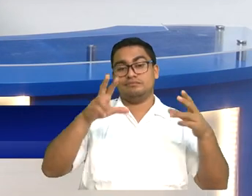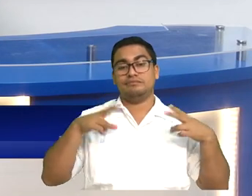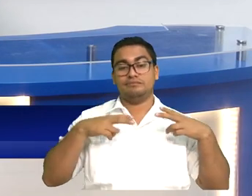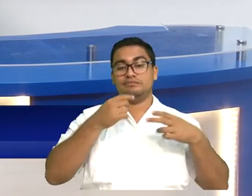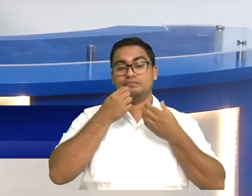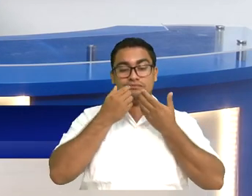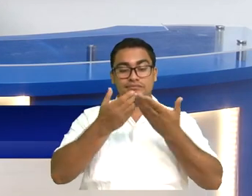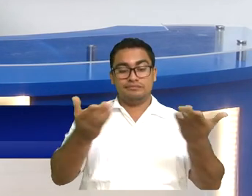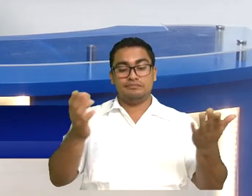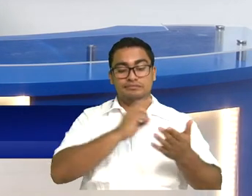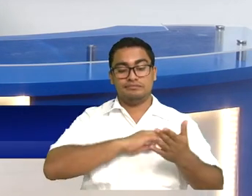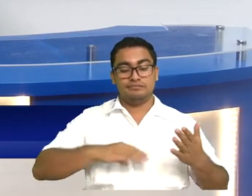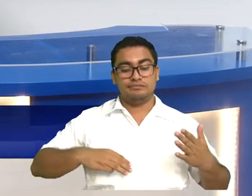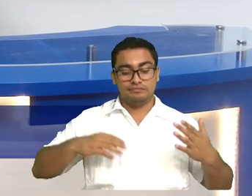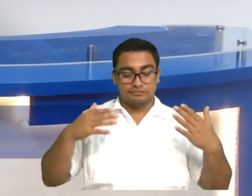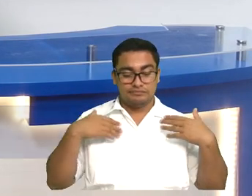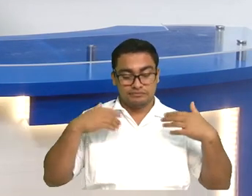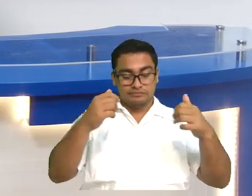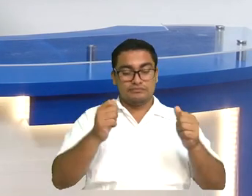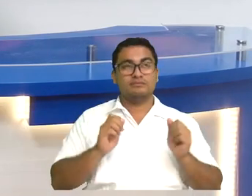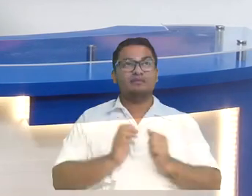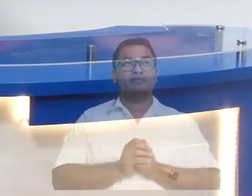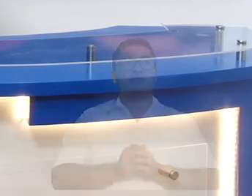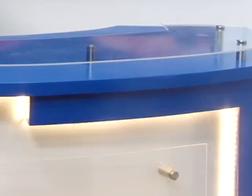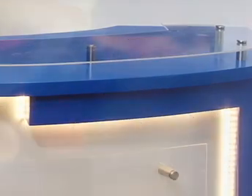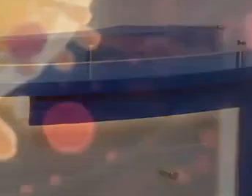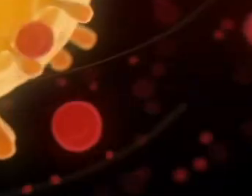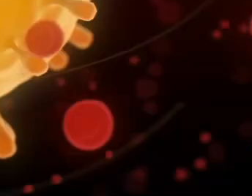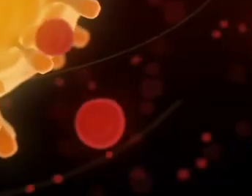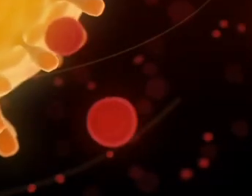lo informó el Ministerio de Salud.